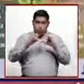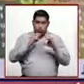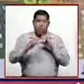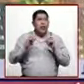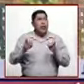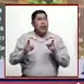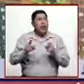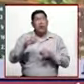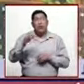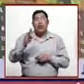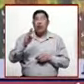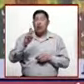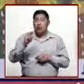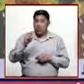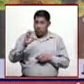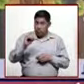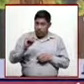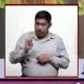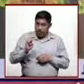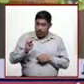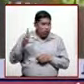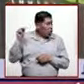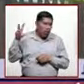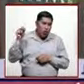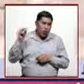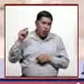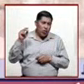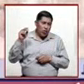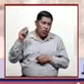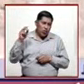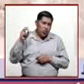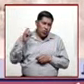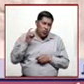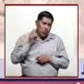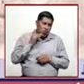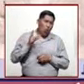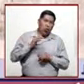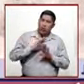Así bronce nomás, no el sonido seco tiene.